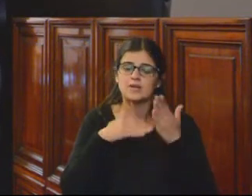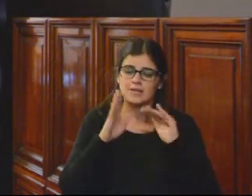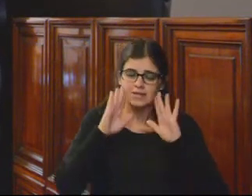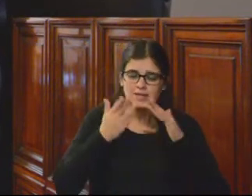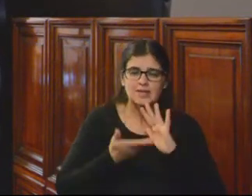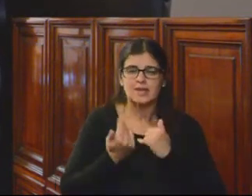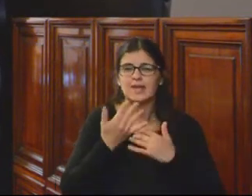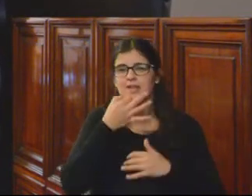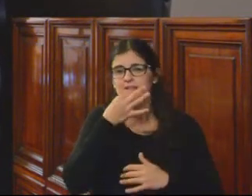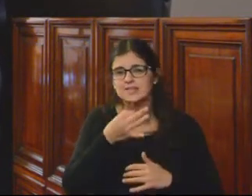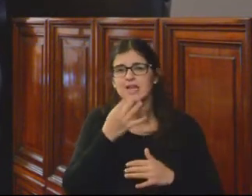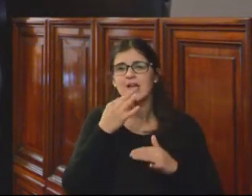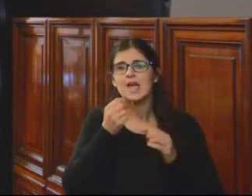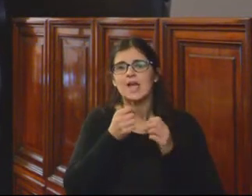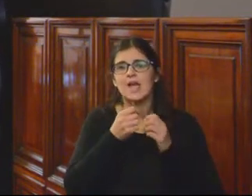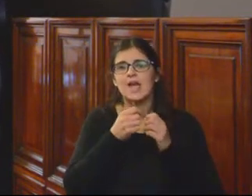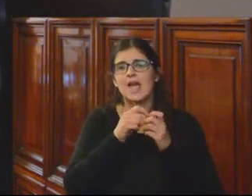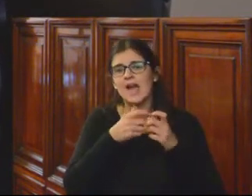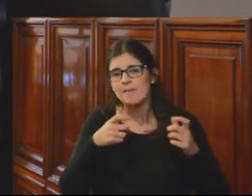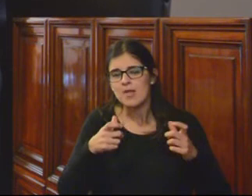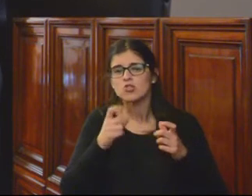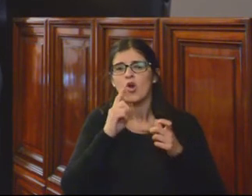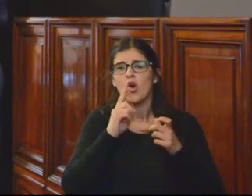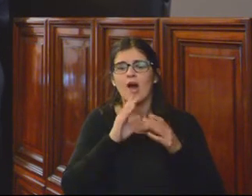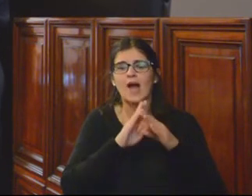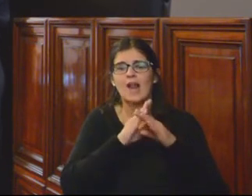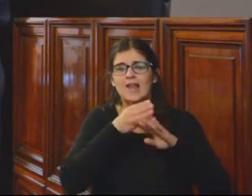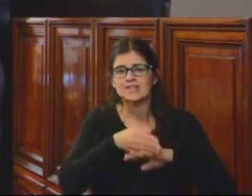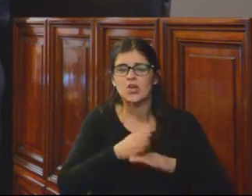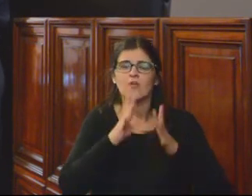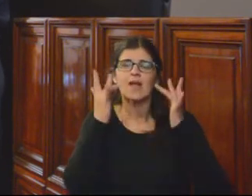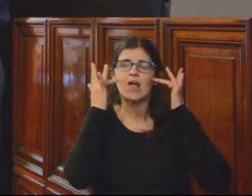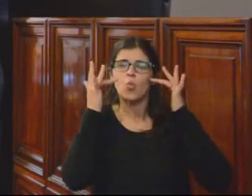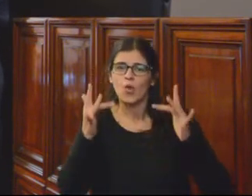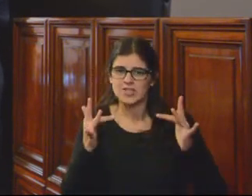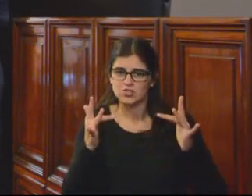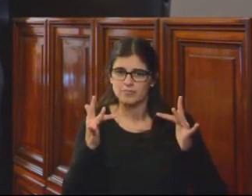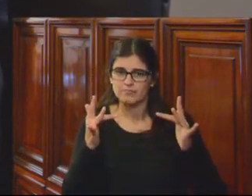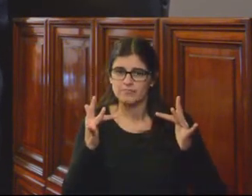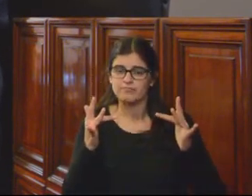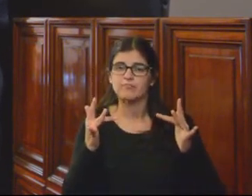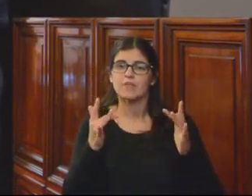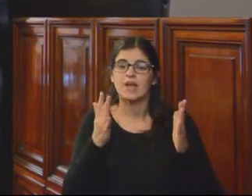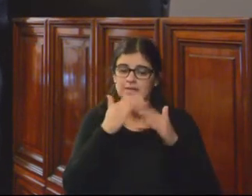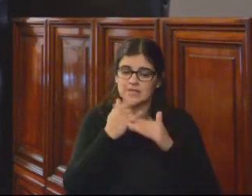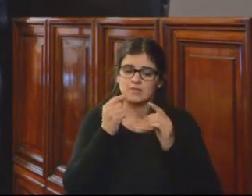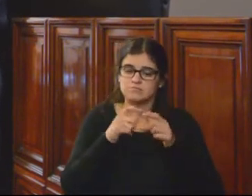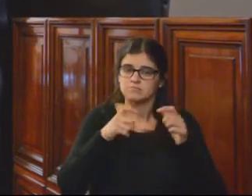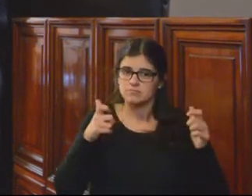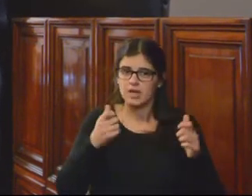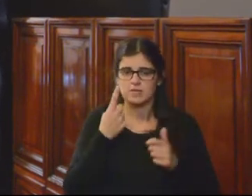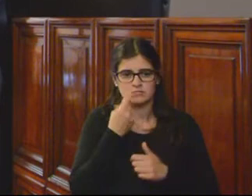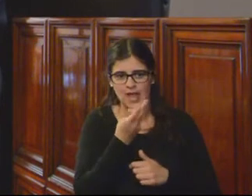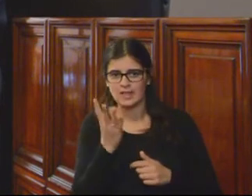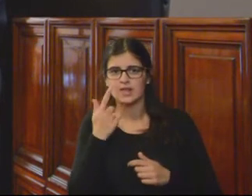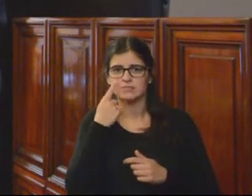significa el incremento del acceso a la educación, el incremento cuantitativo, y eso es muy